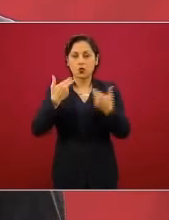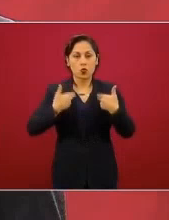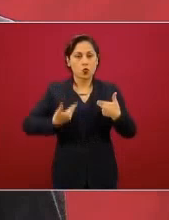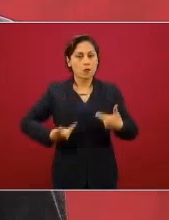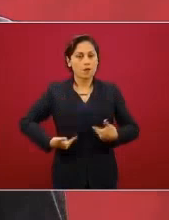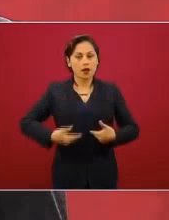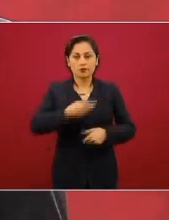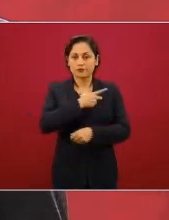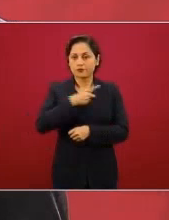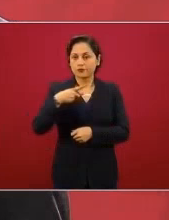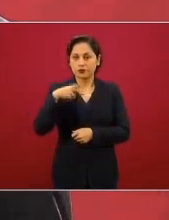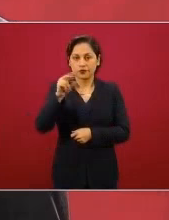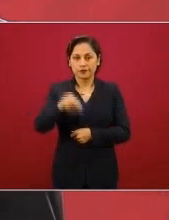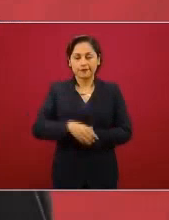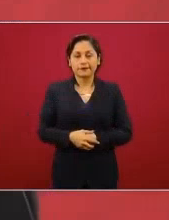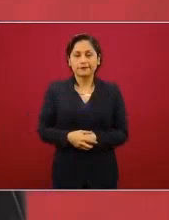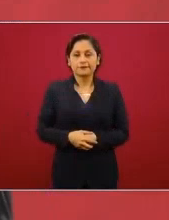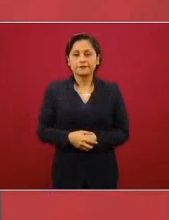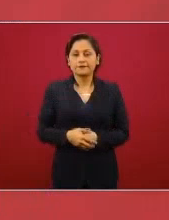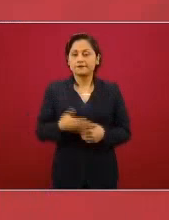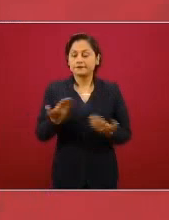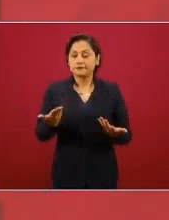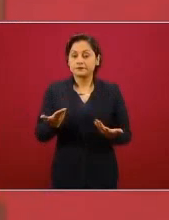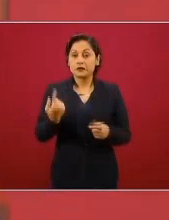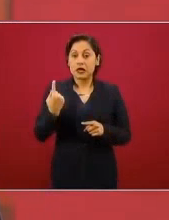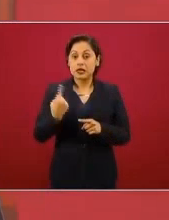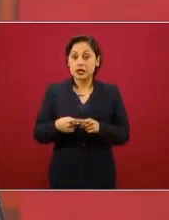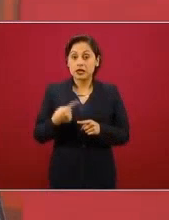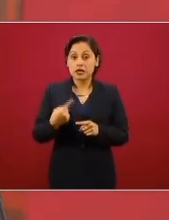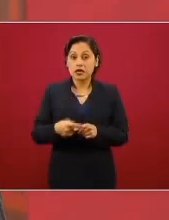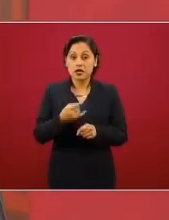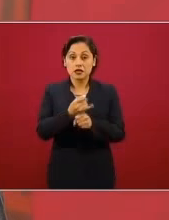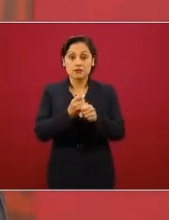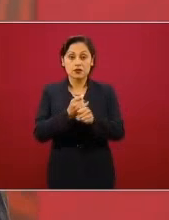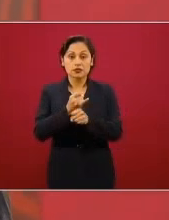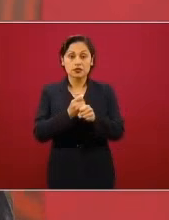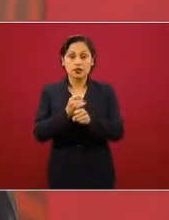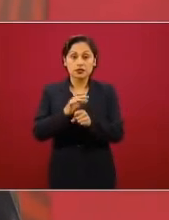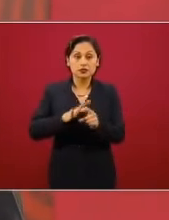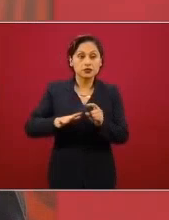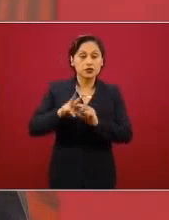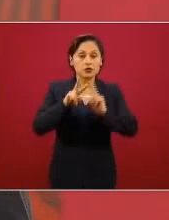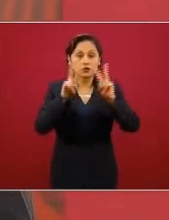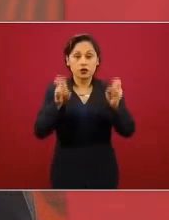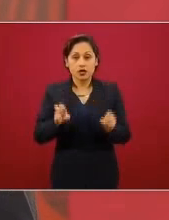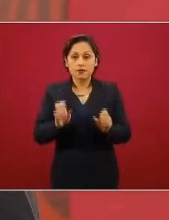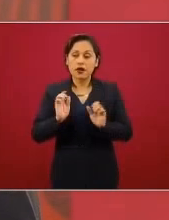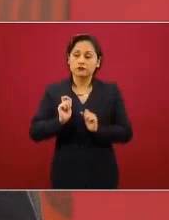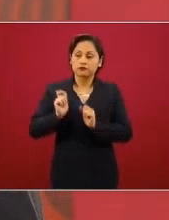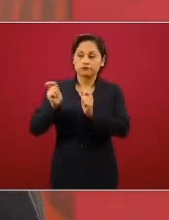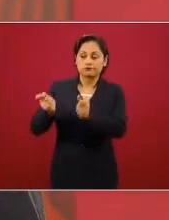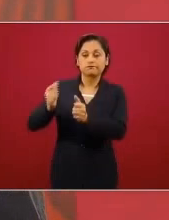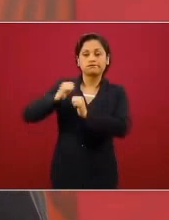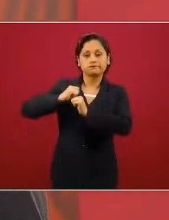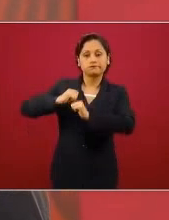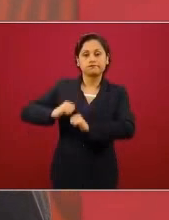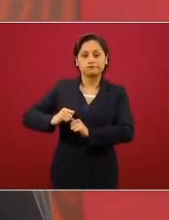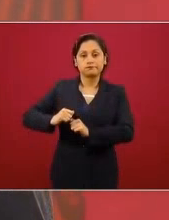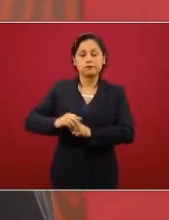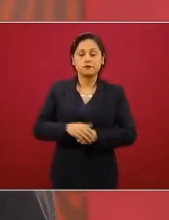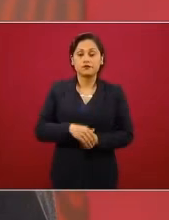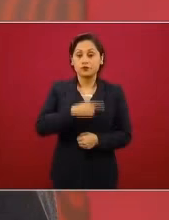va a corresponder a la autoridad hacer la investigación nosotros en ese